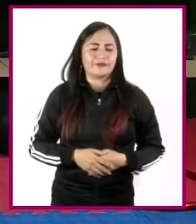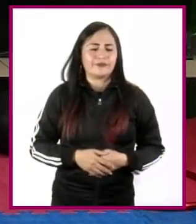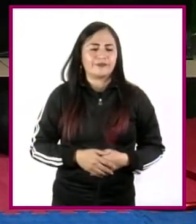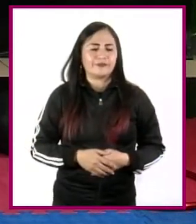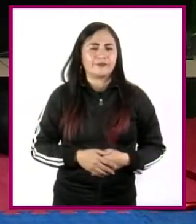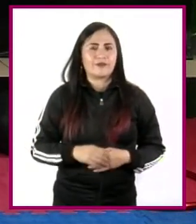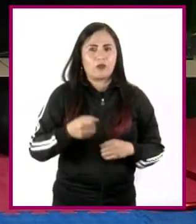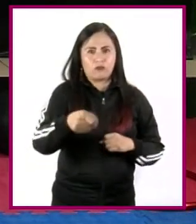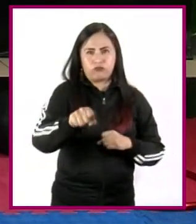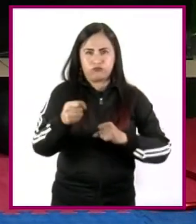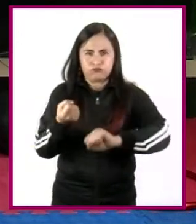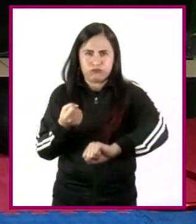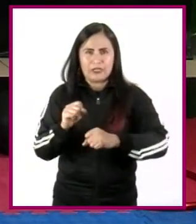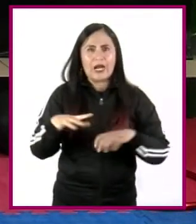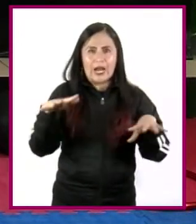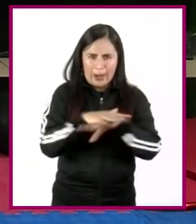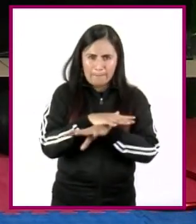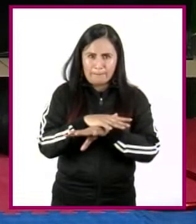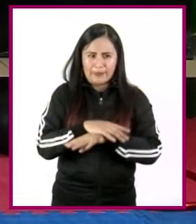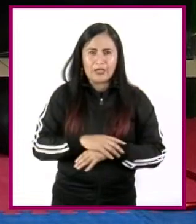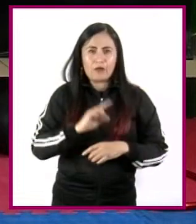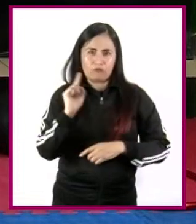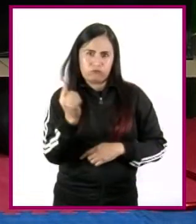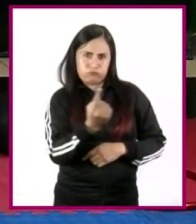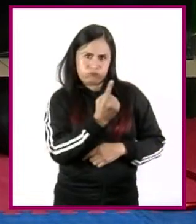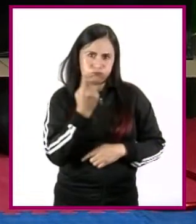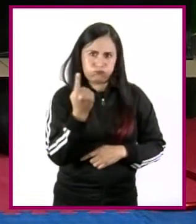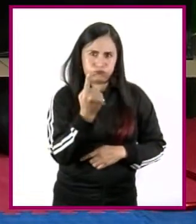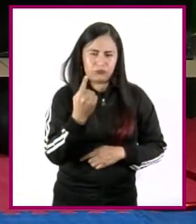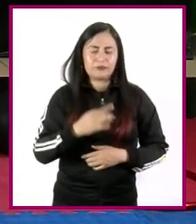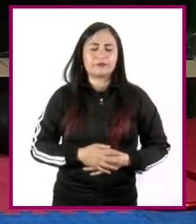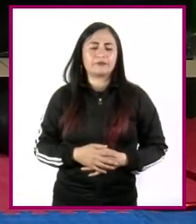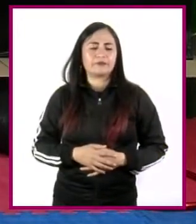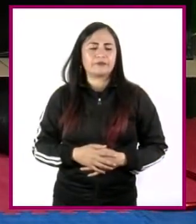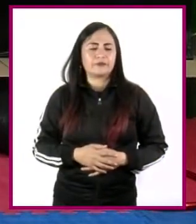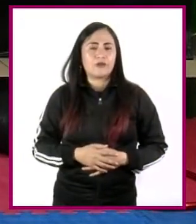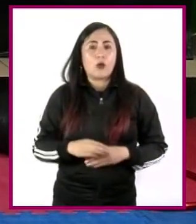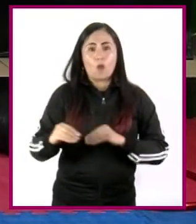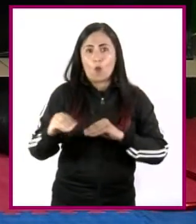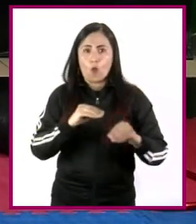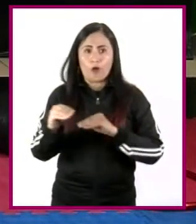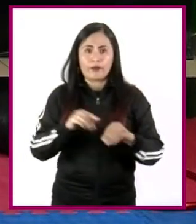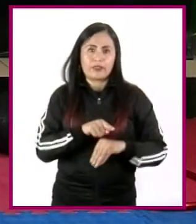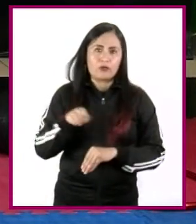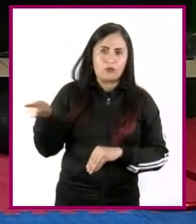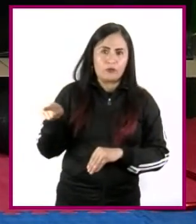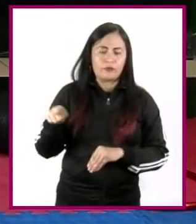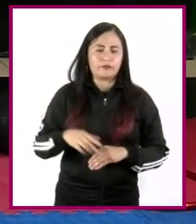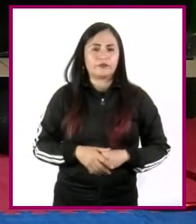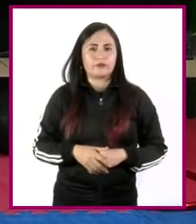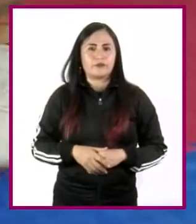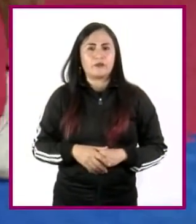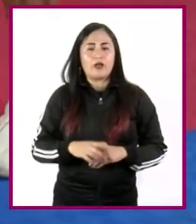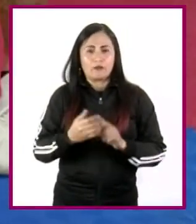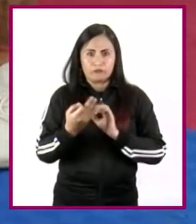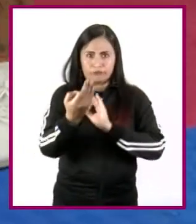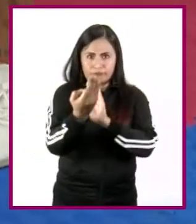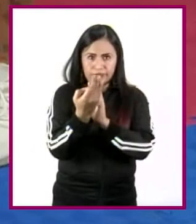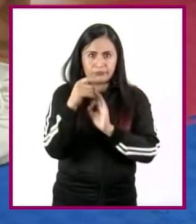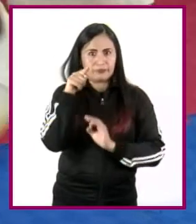Cambia de guardia, haz la rotación. Muévete lateral, muévete hacia el